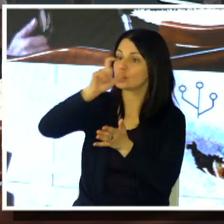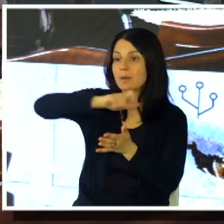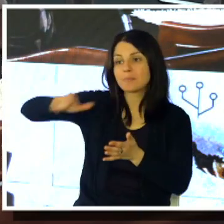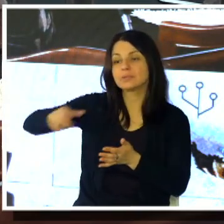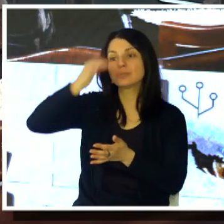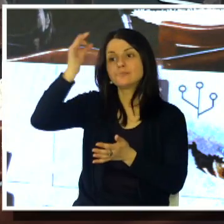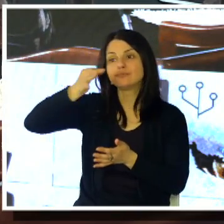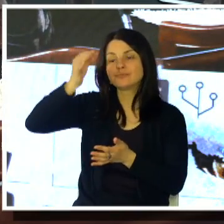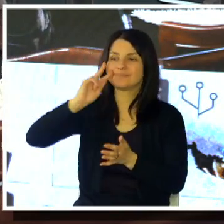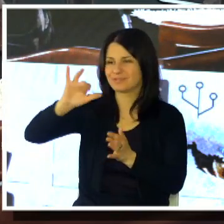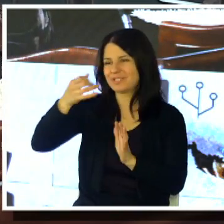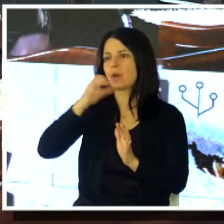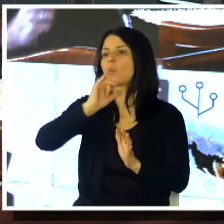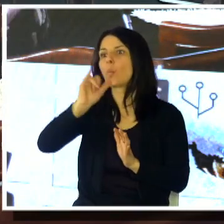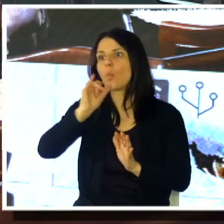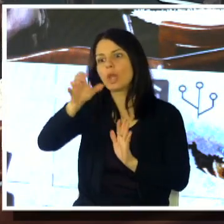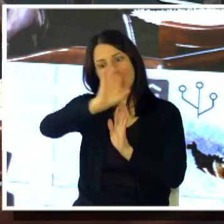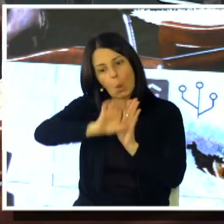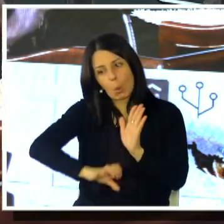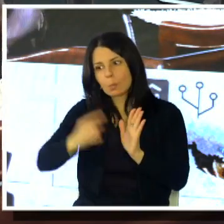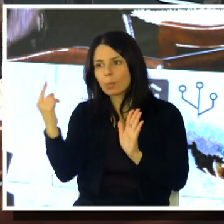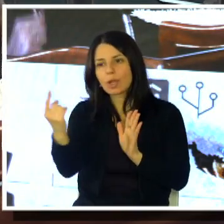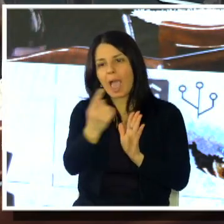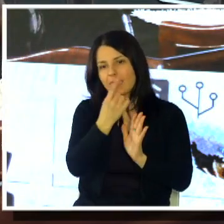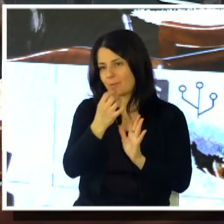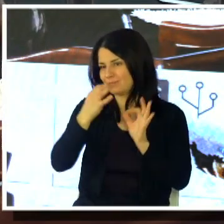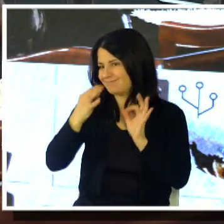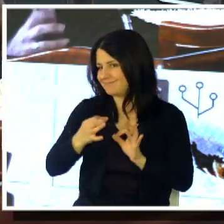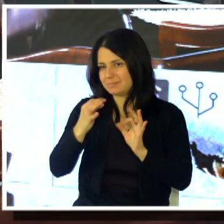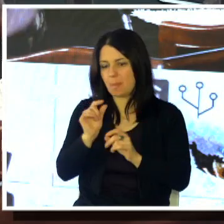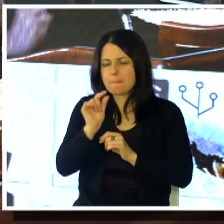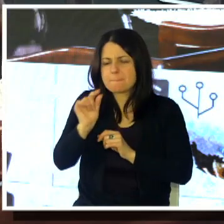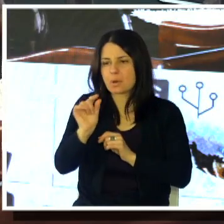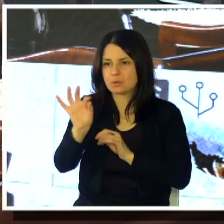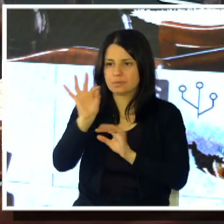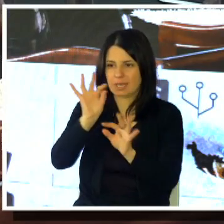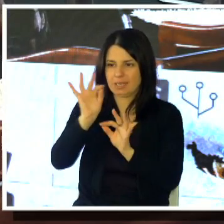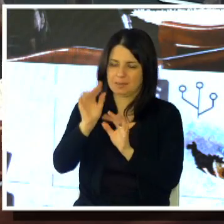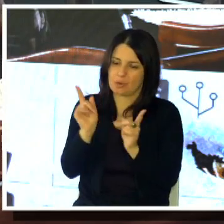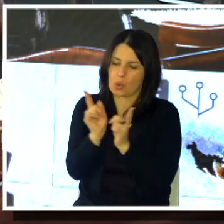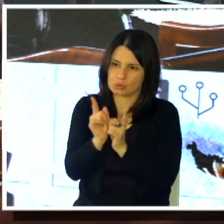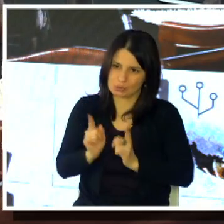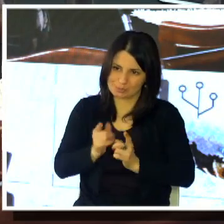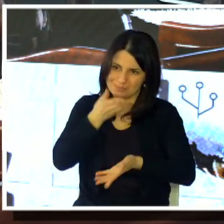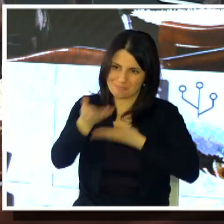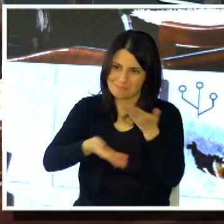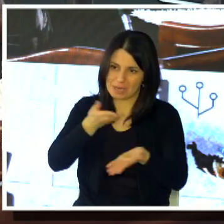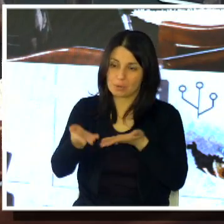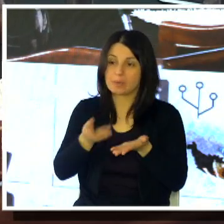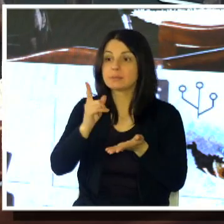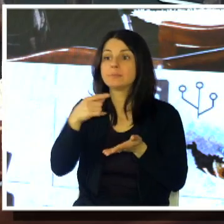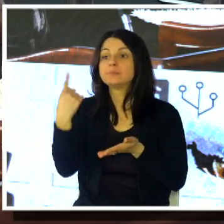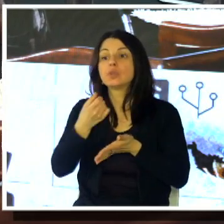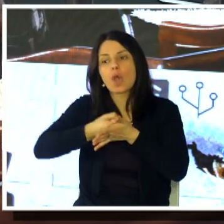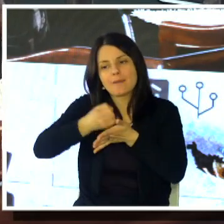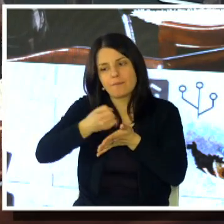los currículums que yo leo de cada uno de ellos y les aseguro que es muy poquitito lo que elegimos para compartir con ustedes. Y todos hacen un esfuerzo